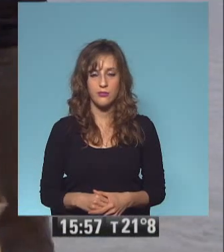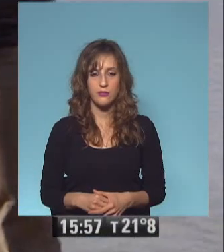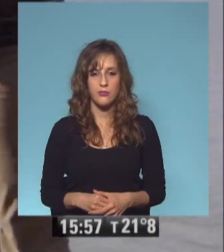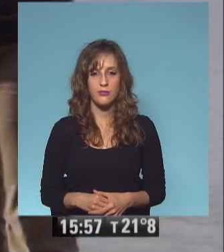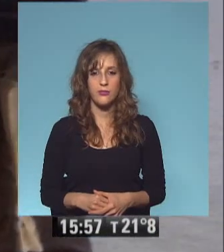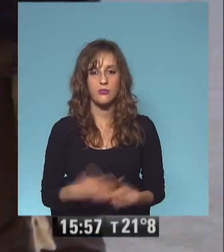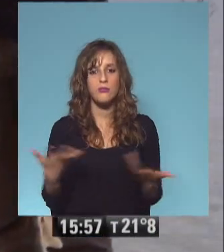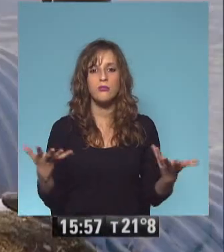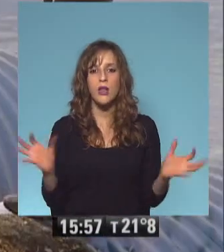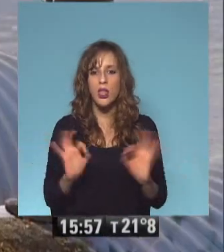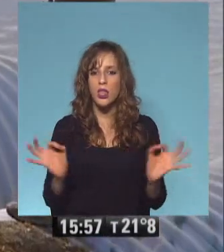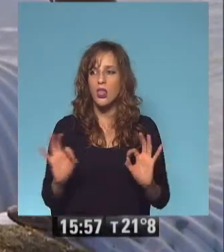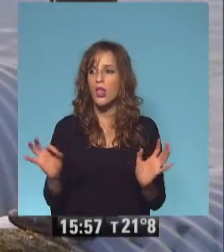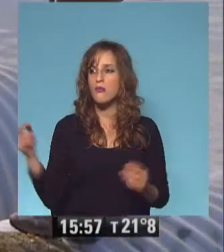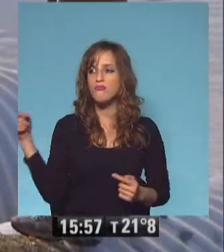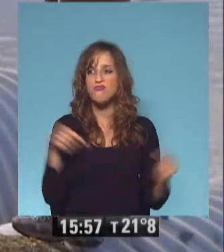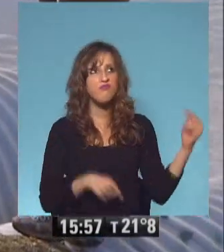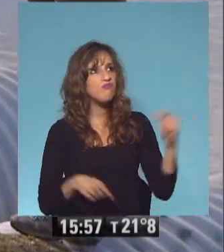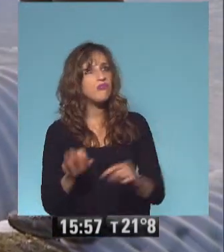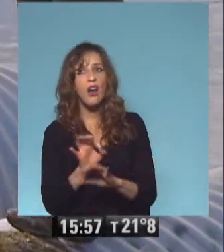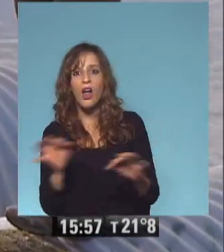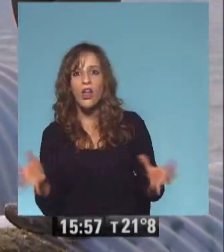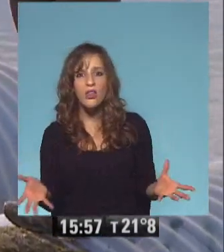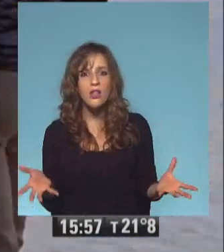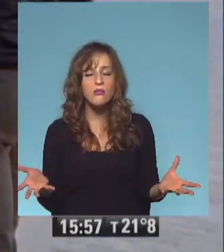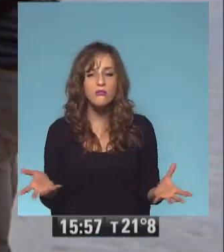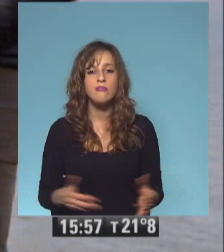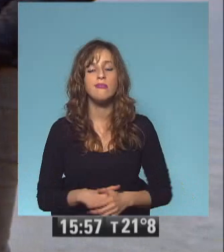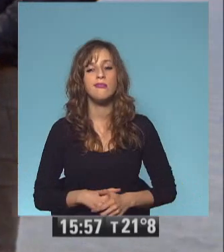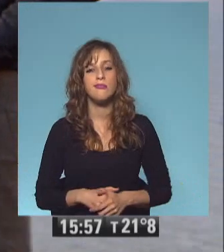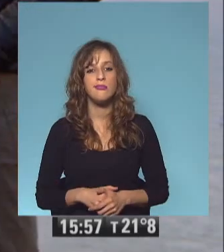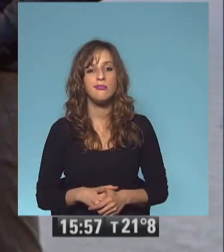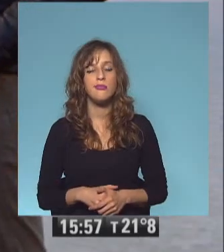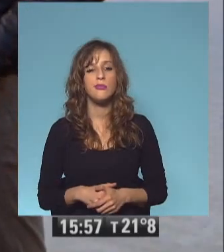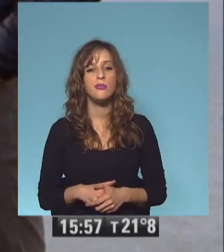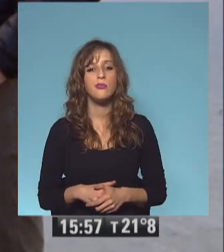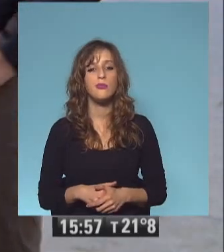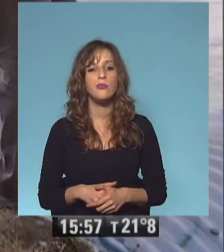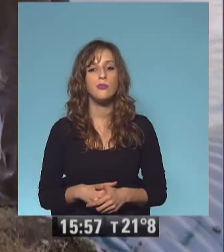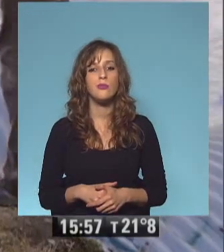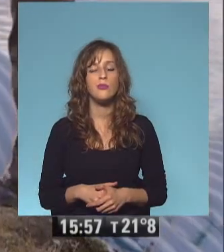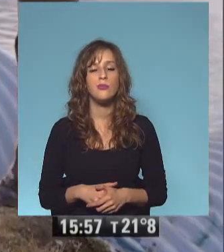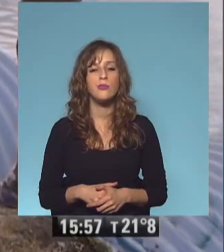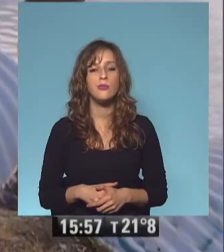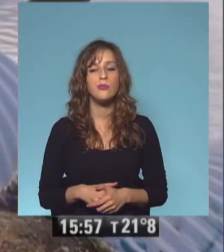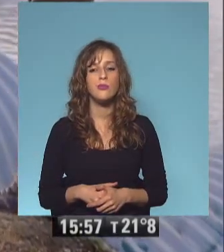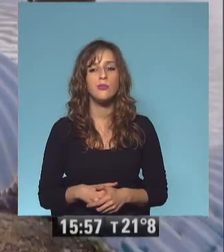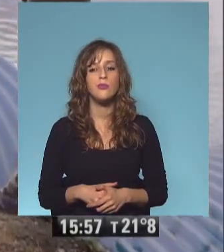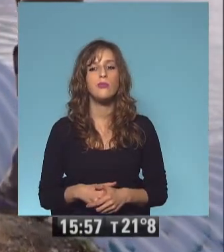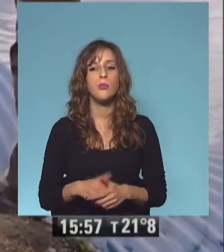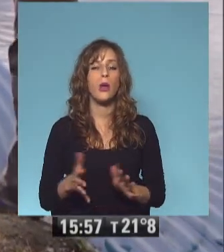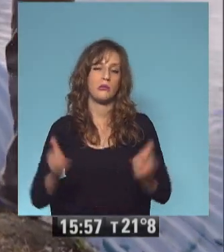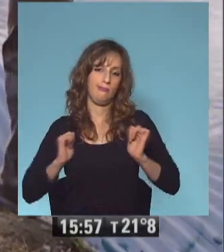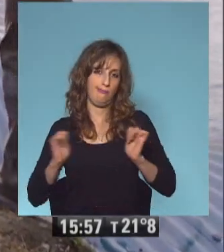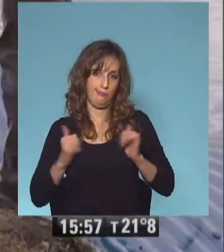No viene nadie ¿Nos habrán entendido bien que era acá? Veníamos un ratito igual, ¿eh? Sí, les podemos dar un rato